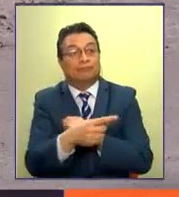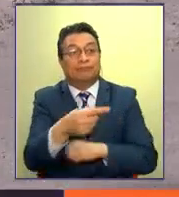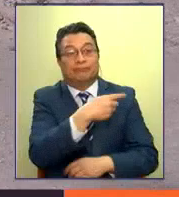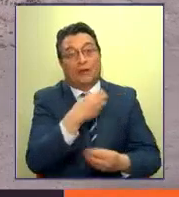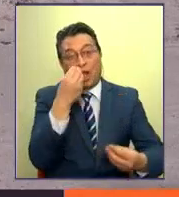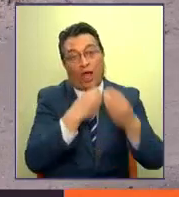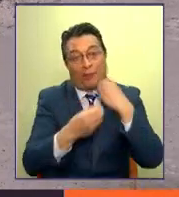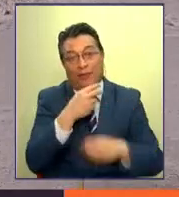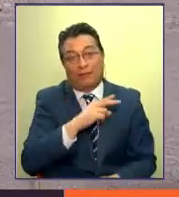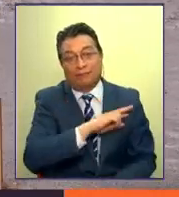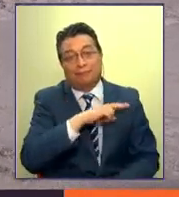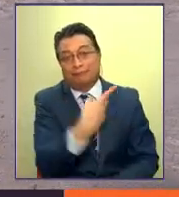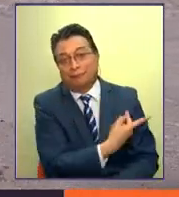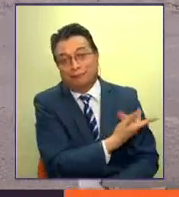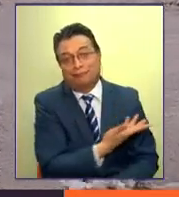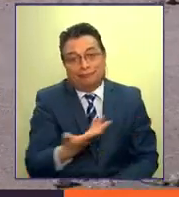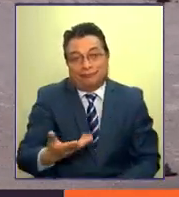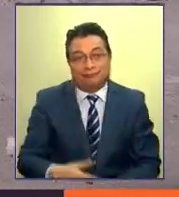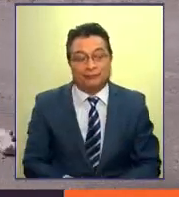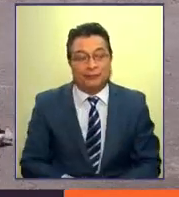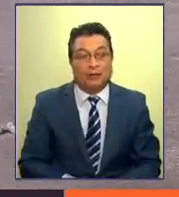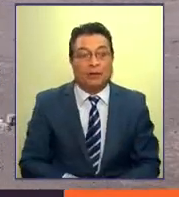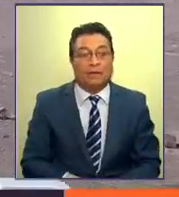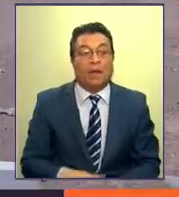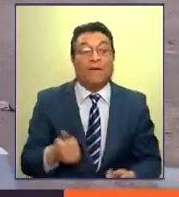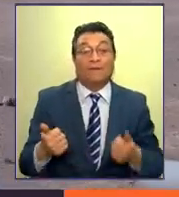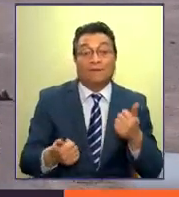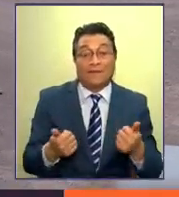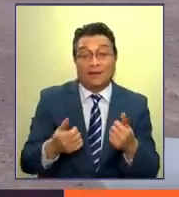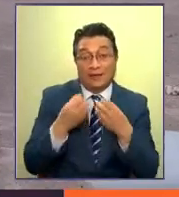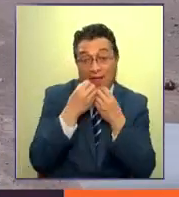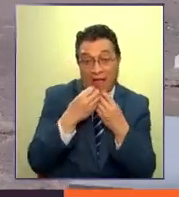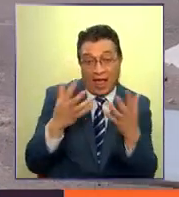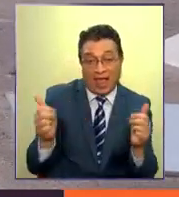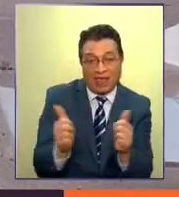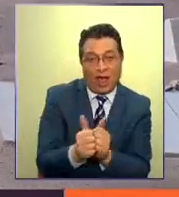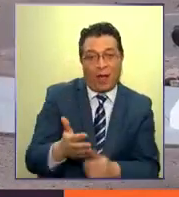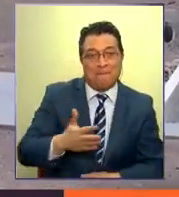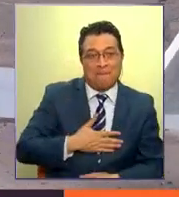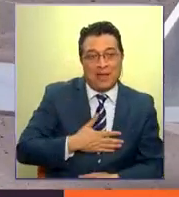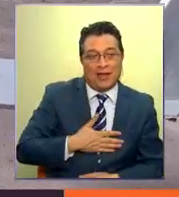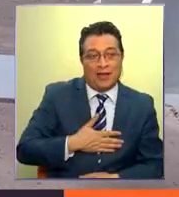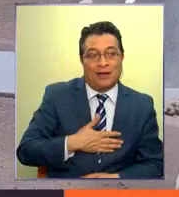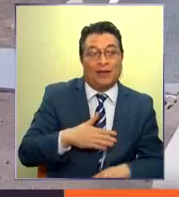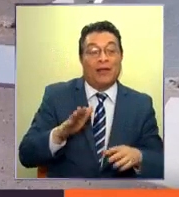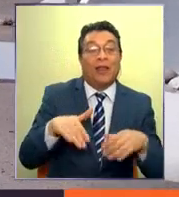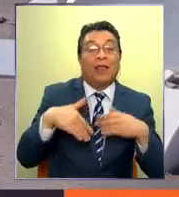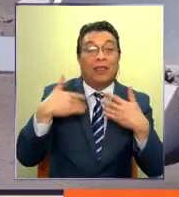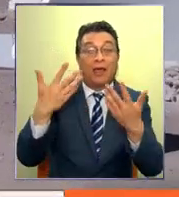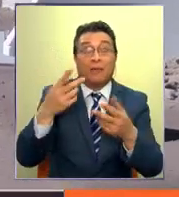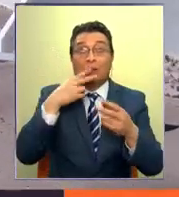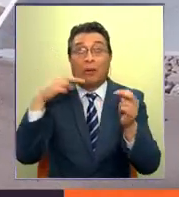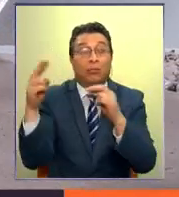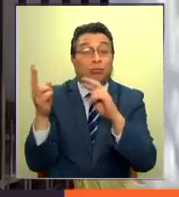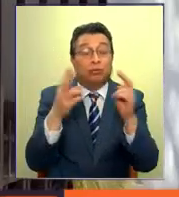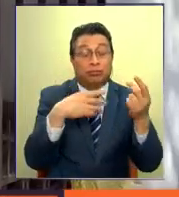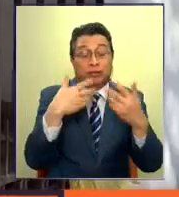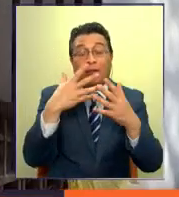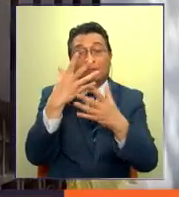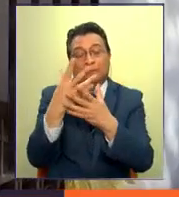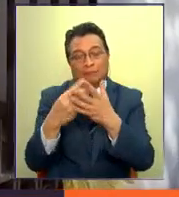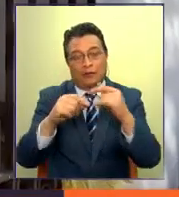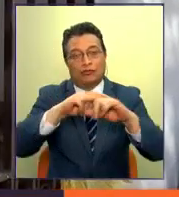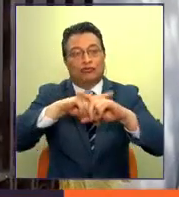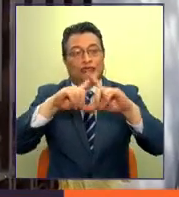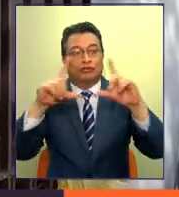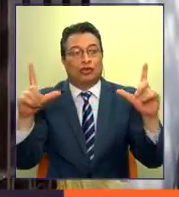mercadería. Baila y canta conmigo. Que después de la tempestad sale el sol, que